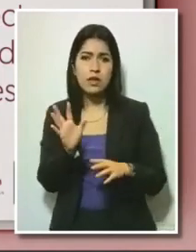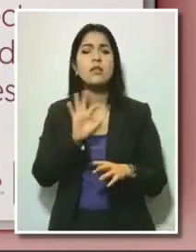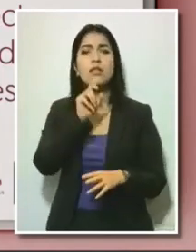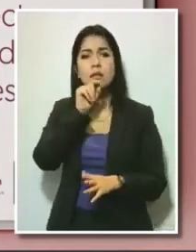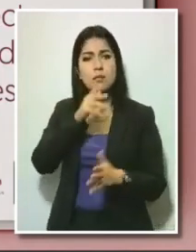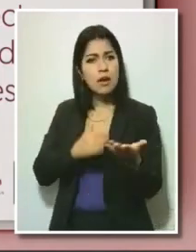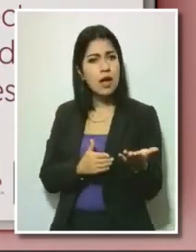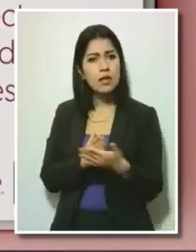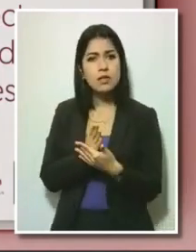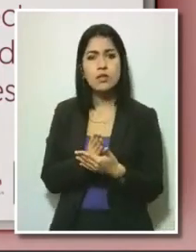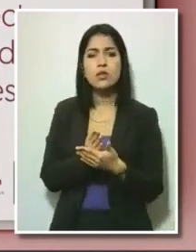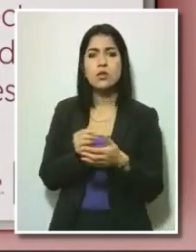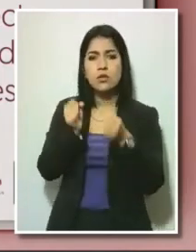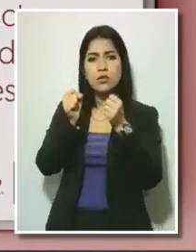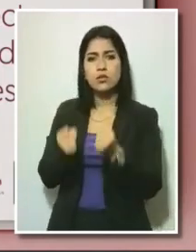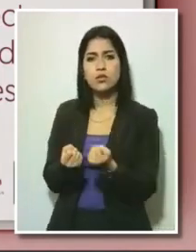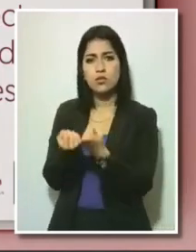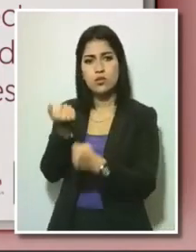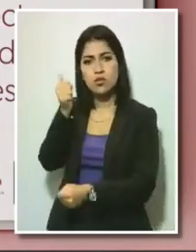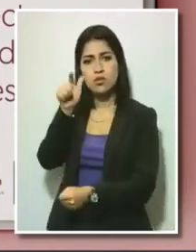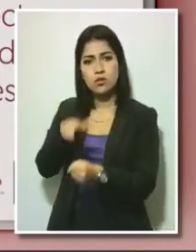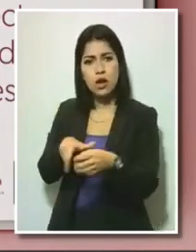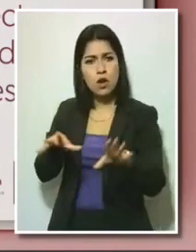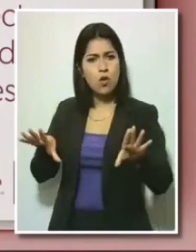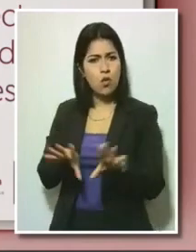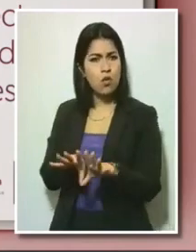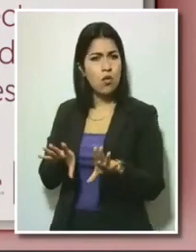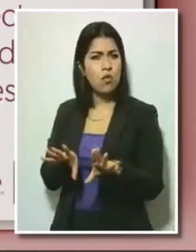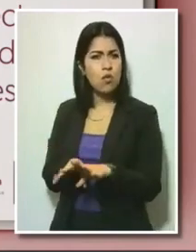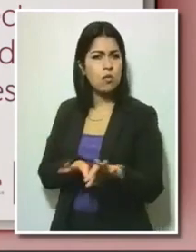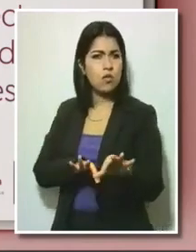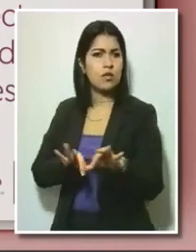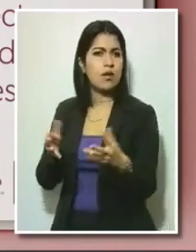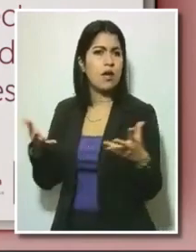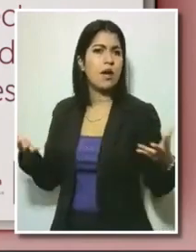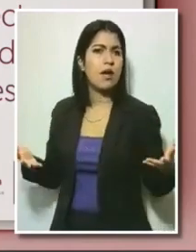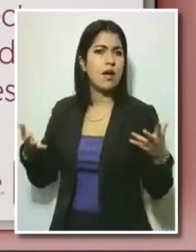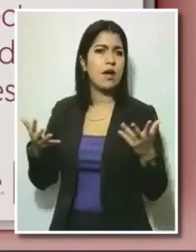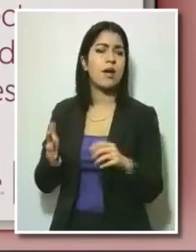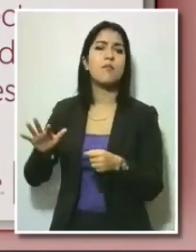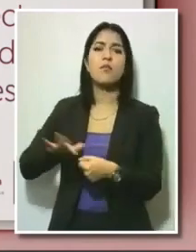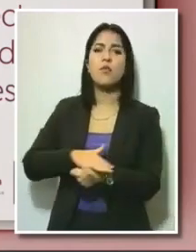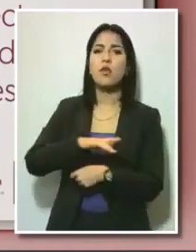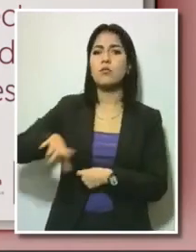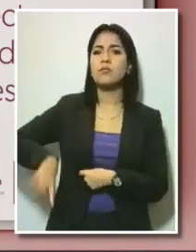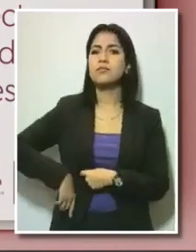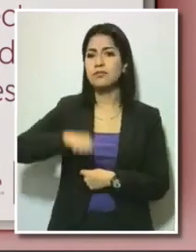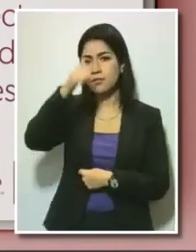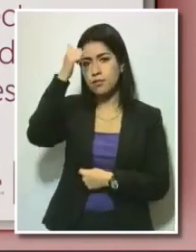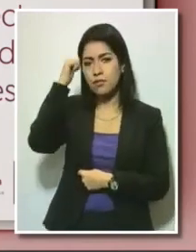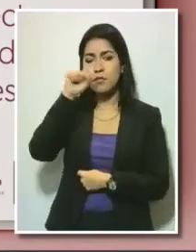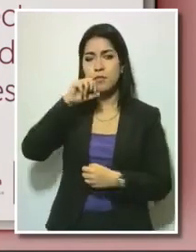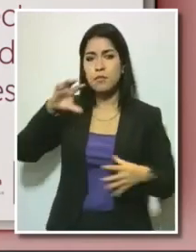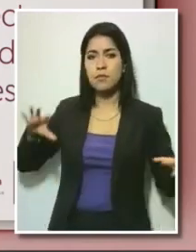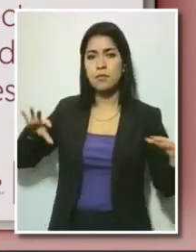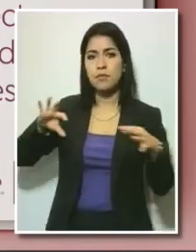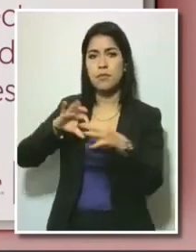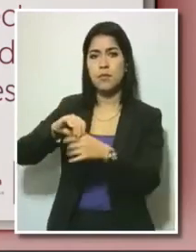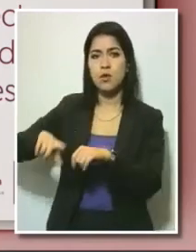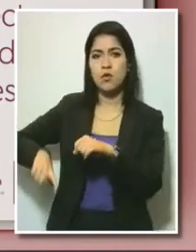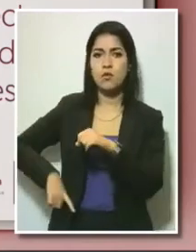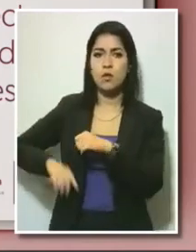social. Esto cómo se ha logrado con la visión que tiene el gobernador Alfredo Ramírez Bedoya y la coordinación con el gobierno